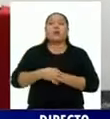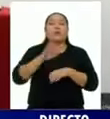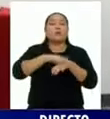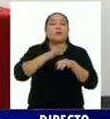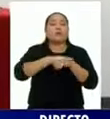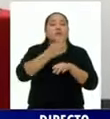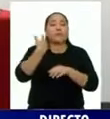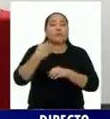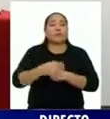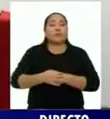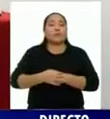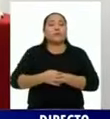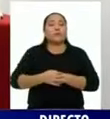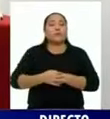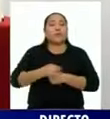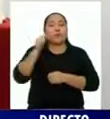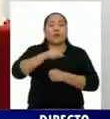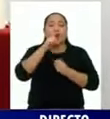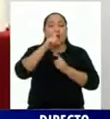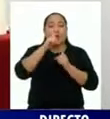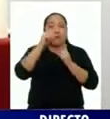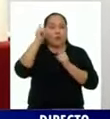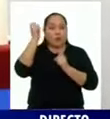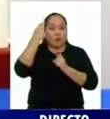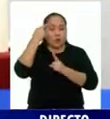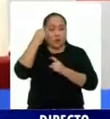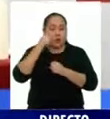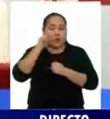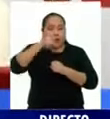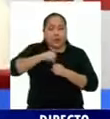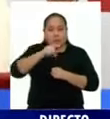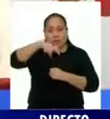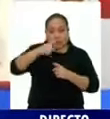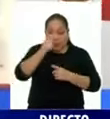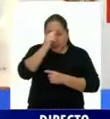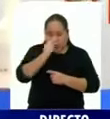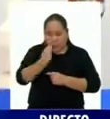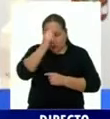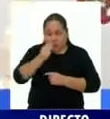predecible y una política que ha sido reconocida